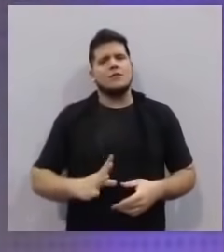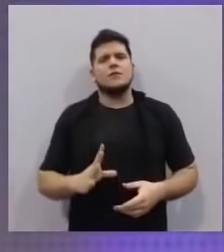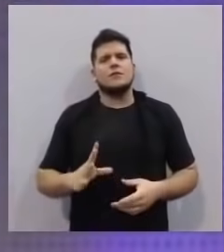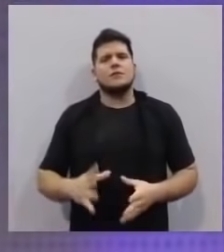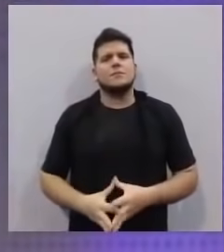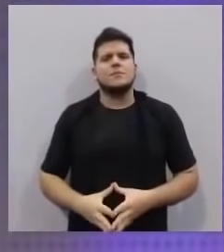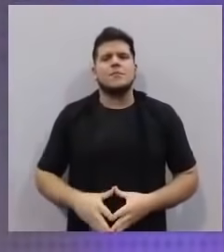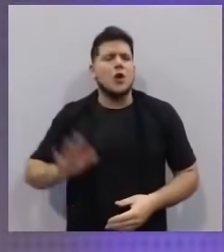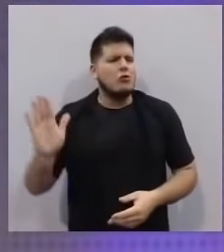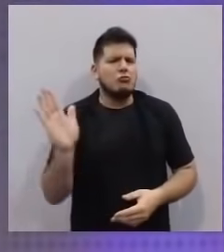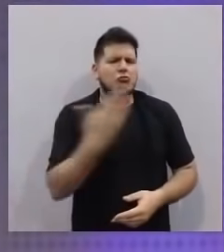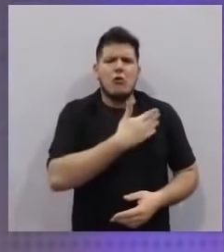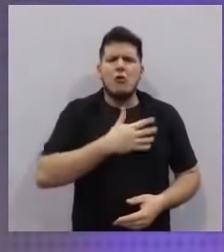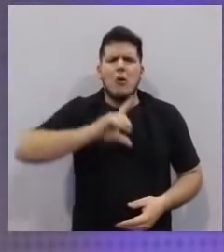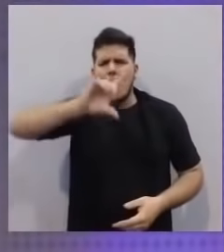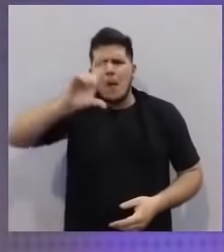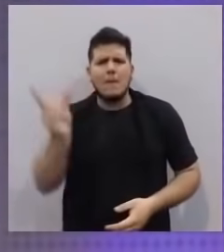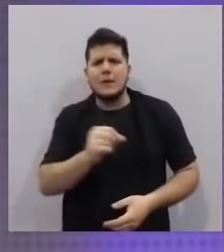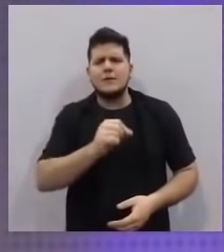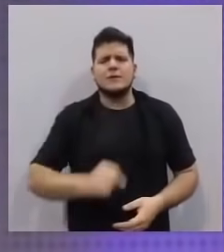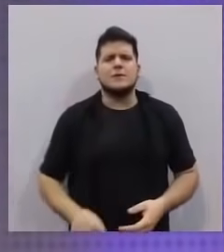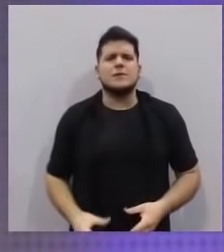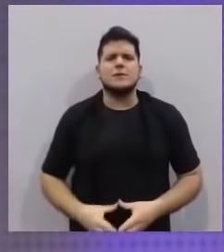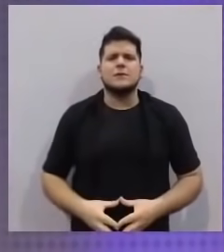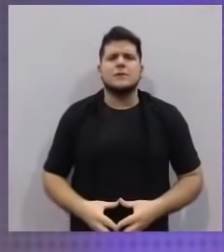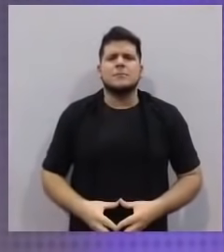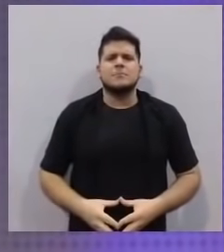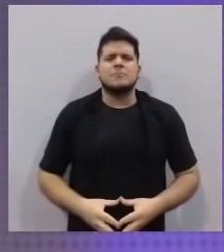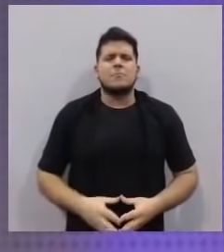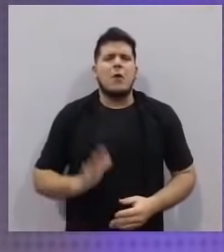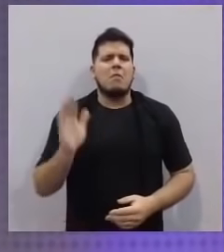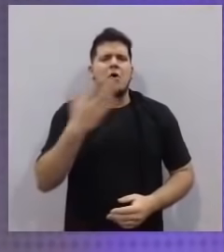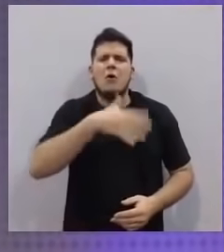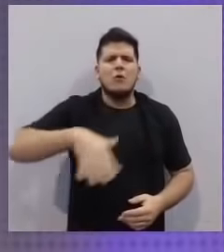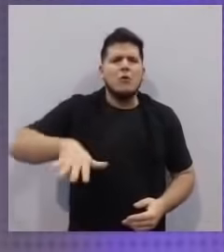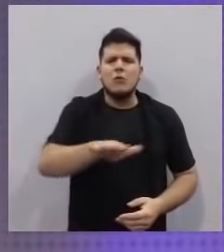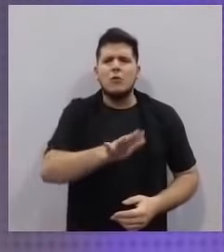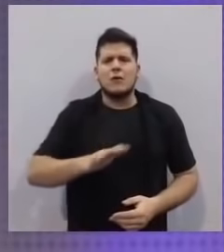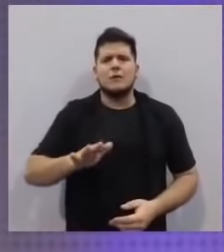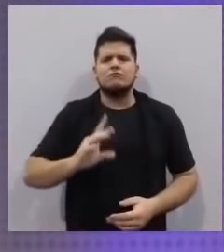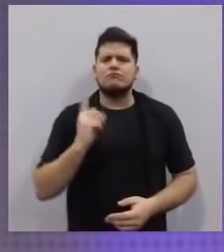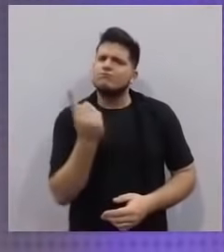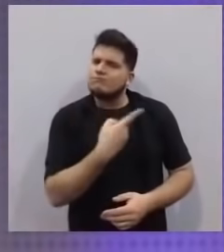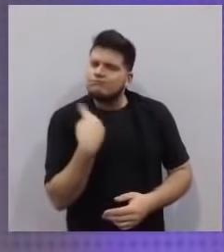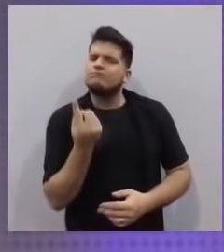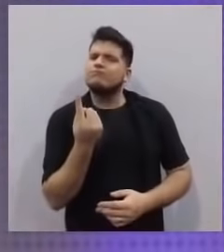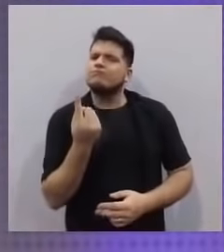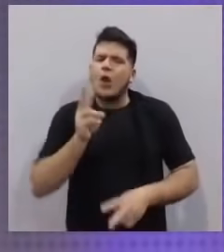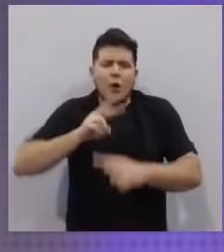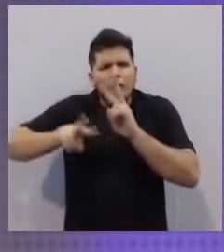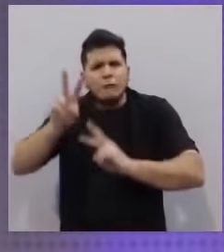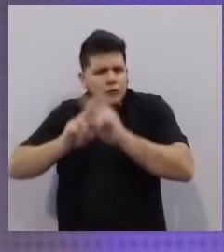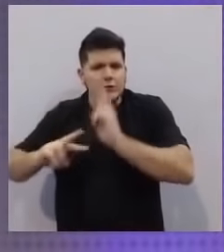naciones pero aquí en este lugar dios nos comisión a nosotros a cumplir la gran